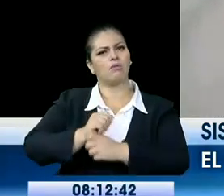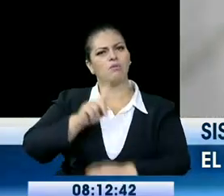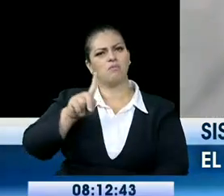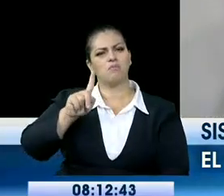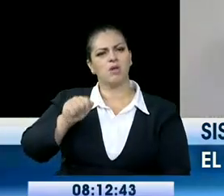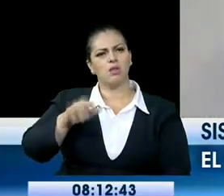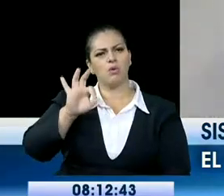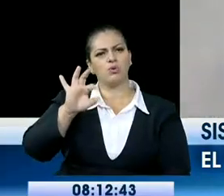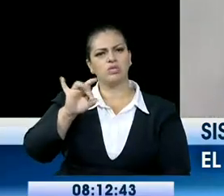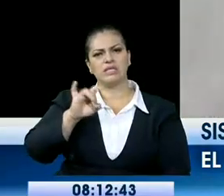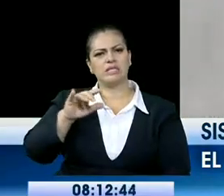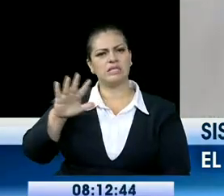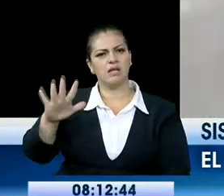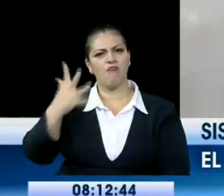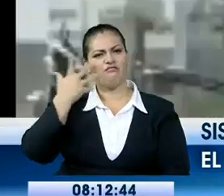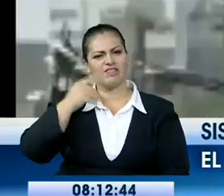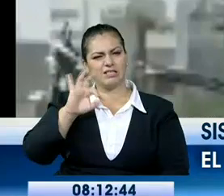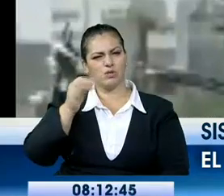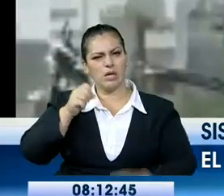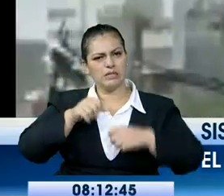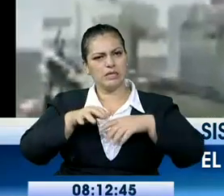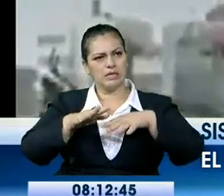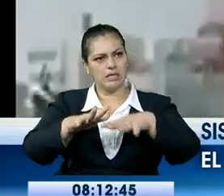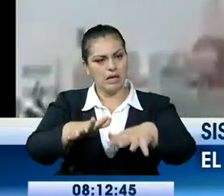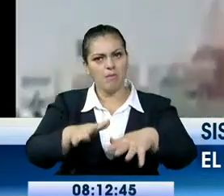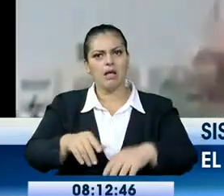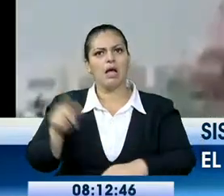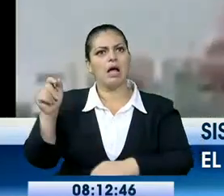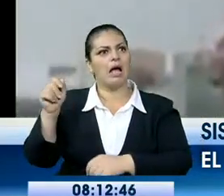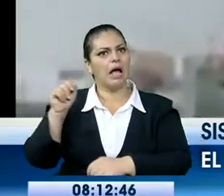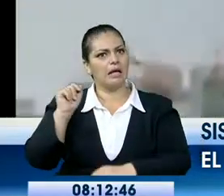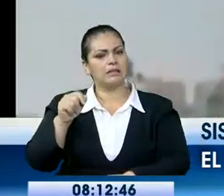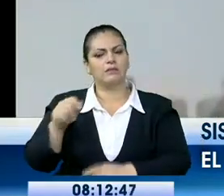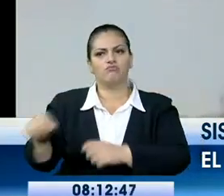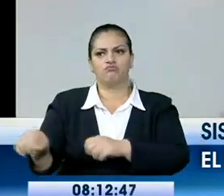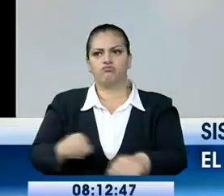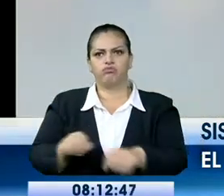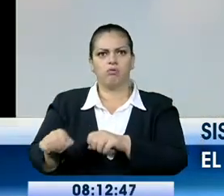Luisa y amigos televidentes, causó cerca de 10.000 muertos en el año